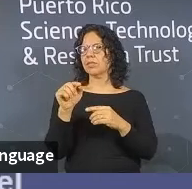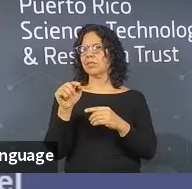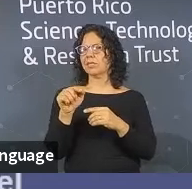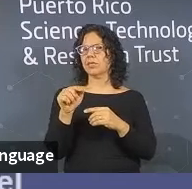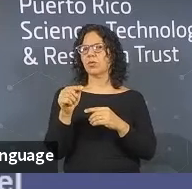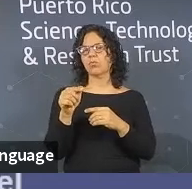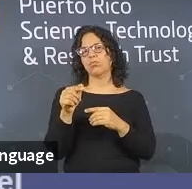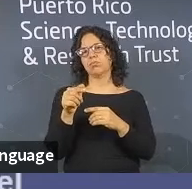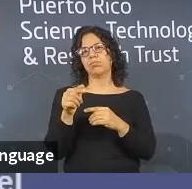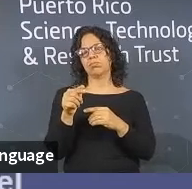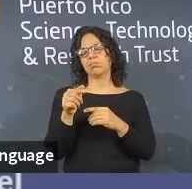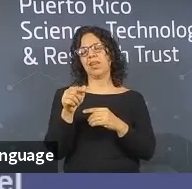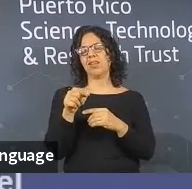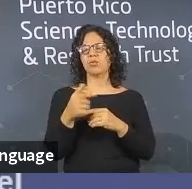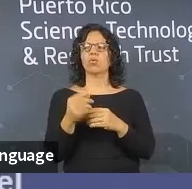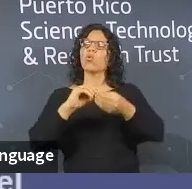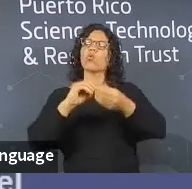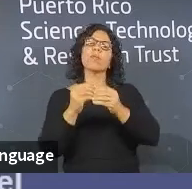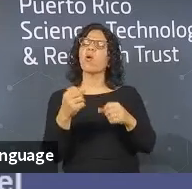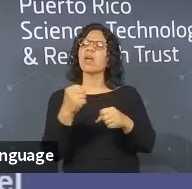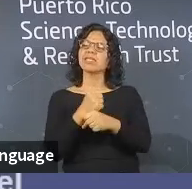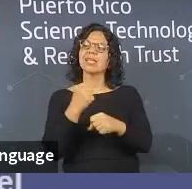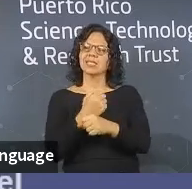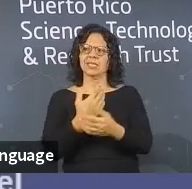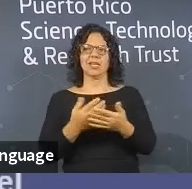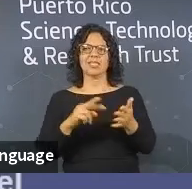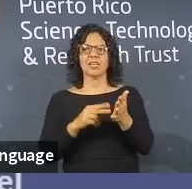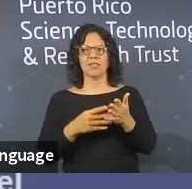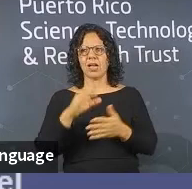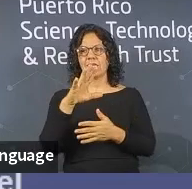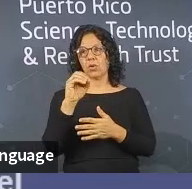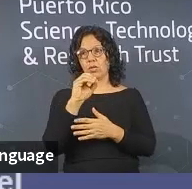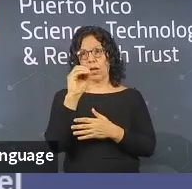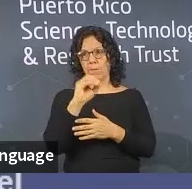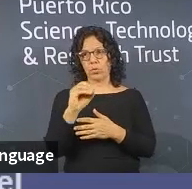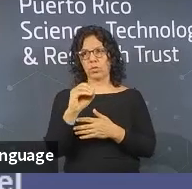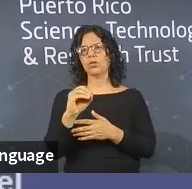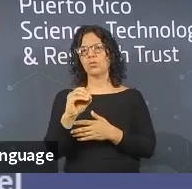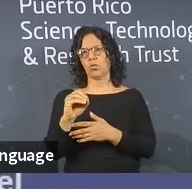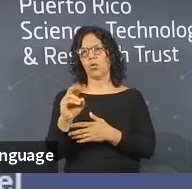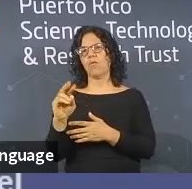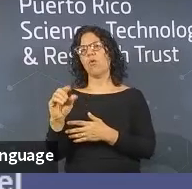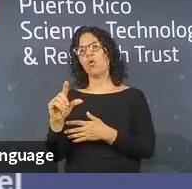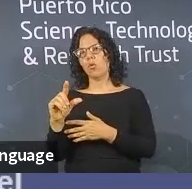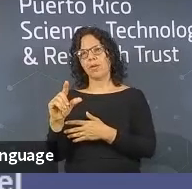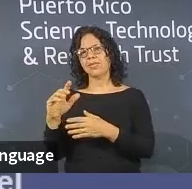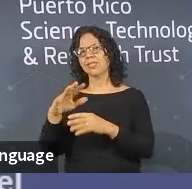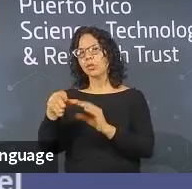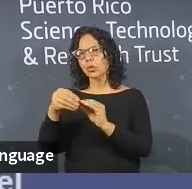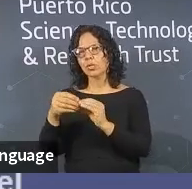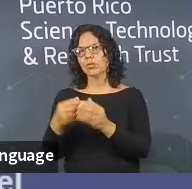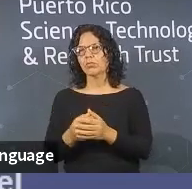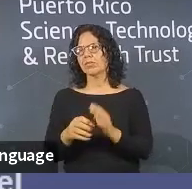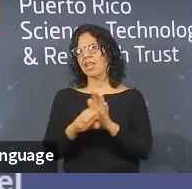es una estadística que nos dice que el 50% del volumen que leemos, digamos que tenemos un BMD